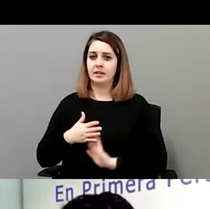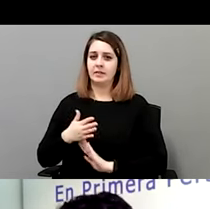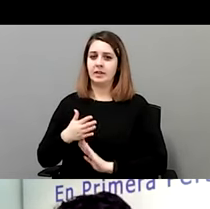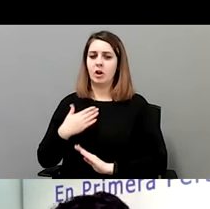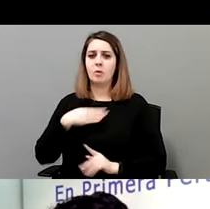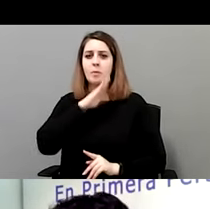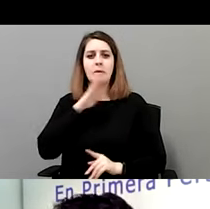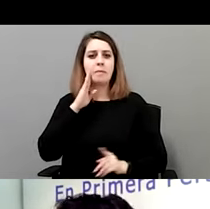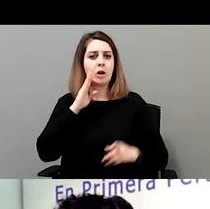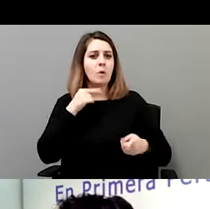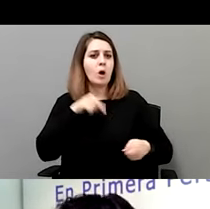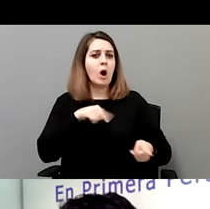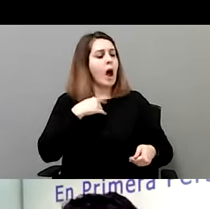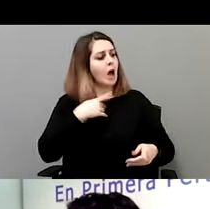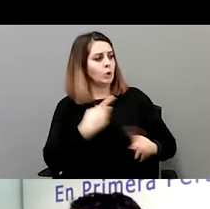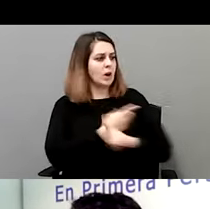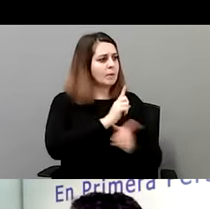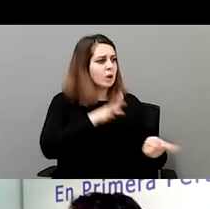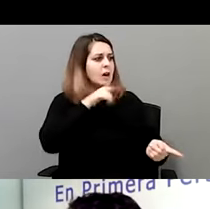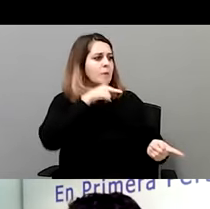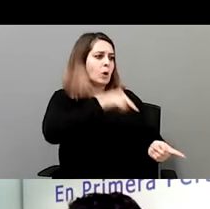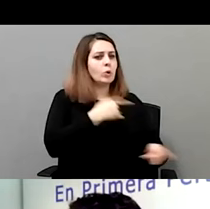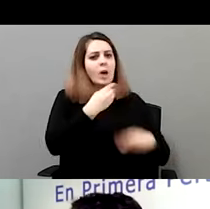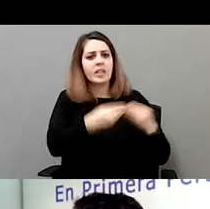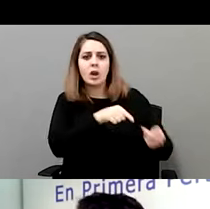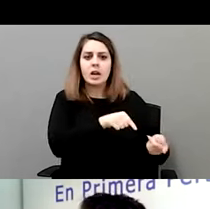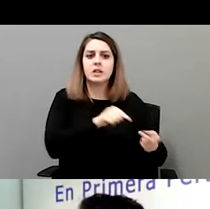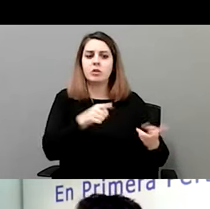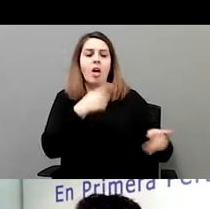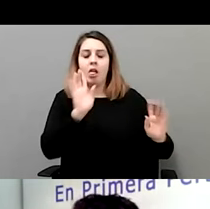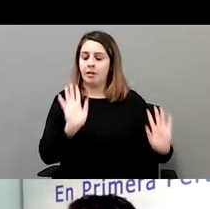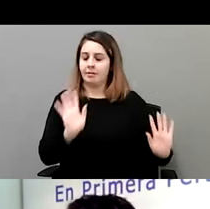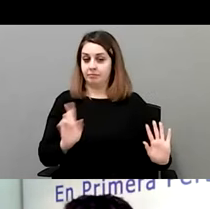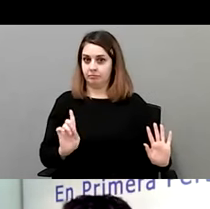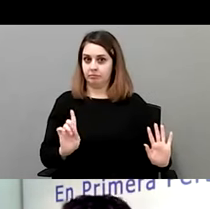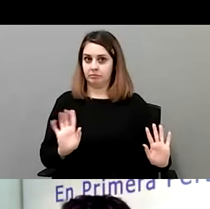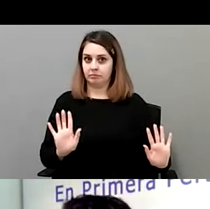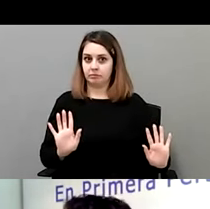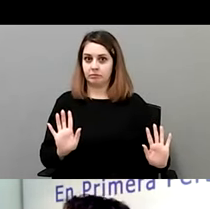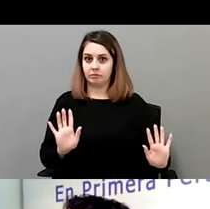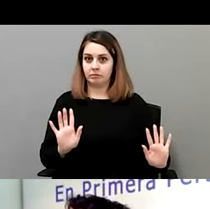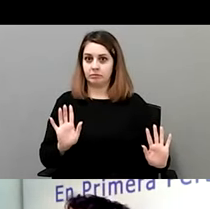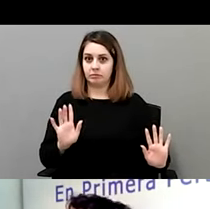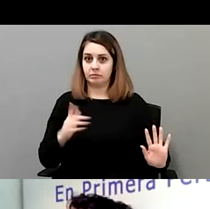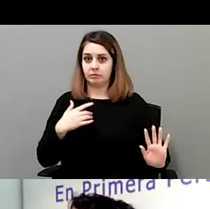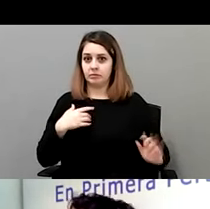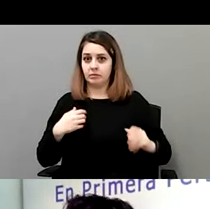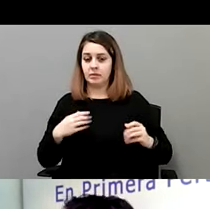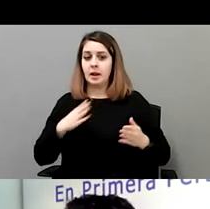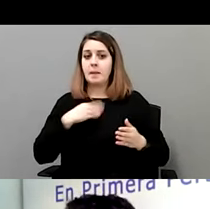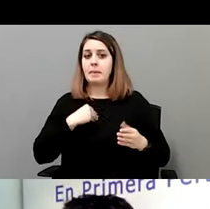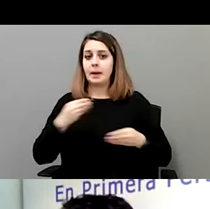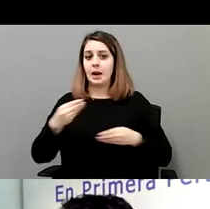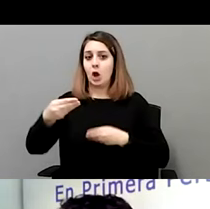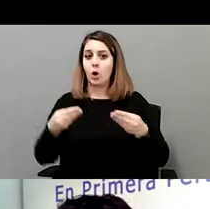qué nervioso te estás poniendo, porque tú estás tonta, porque no sé qué, ¿no? Pues me coge, me coloca el papel,